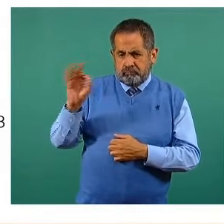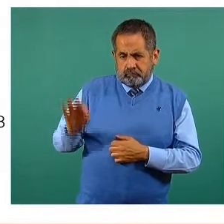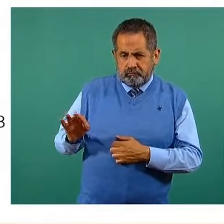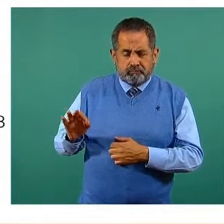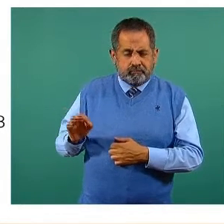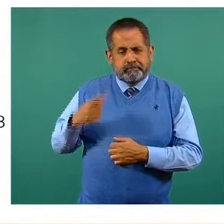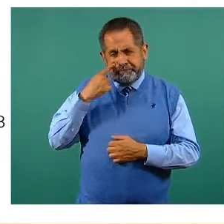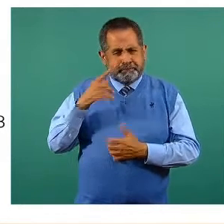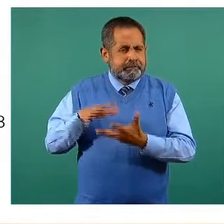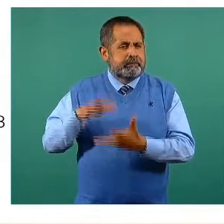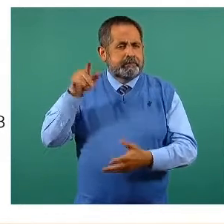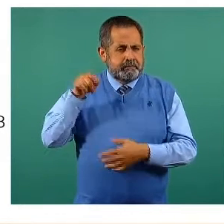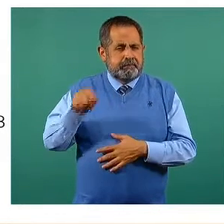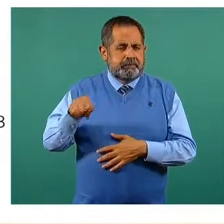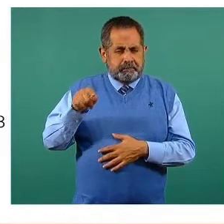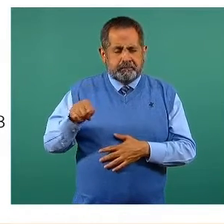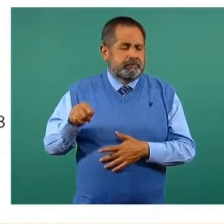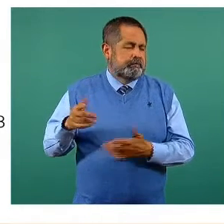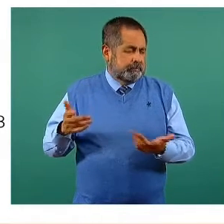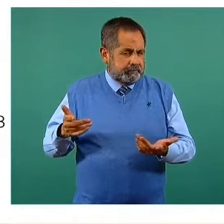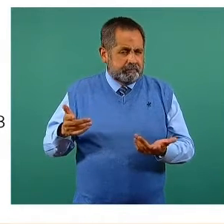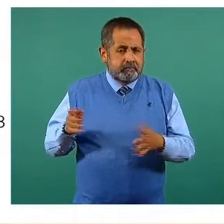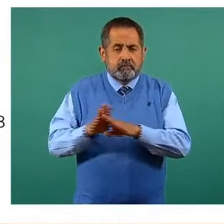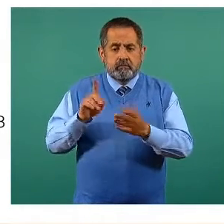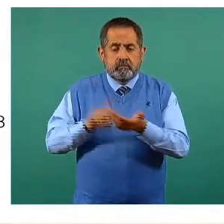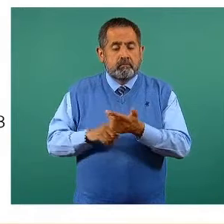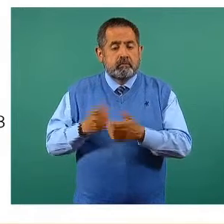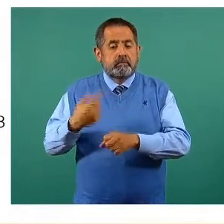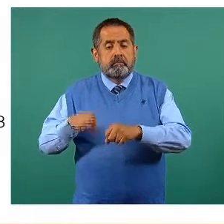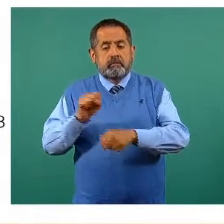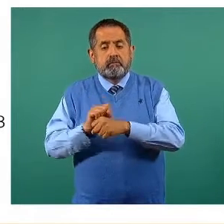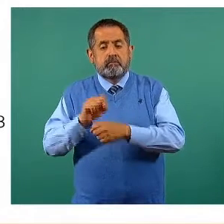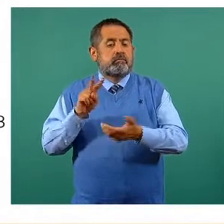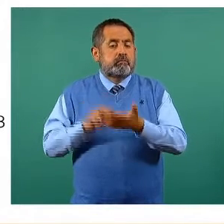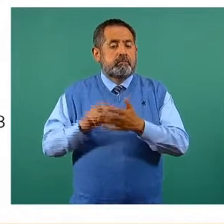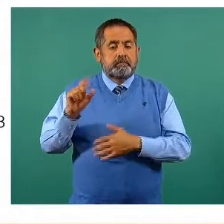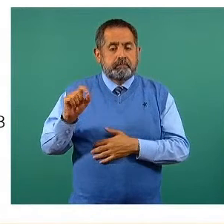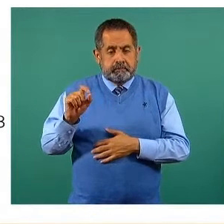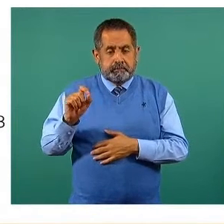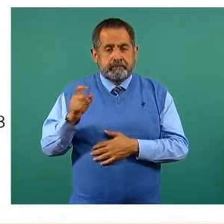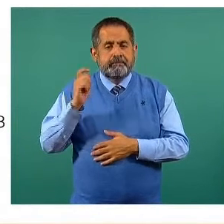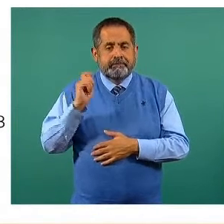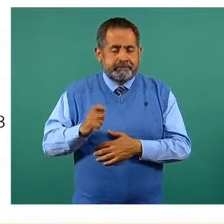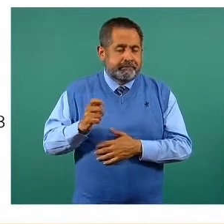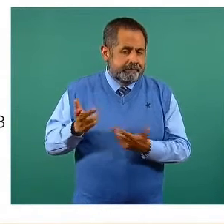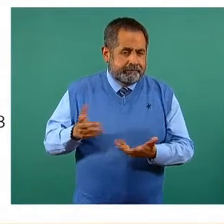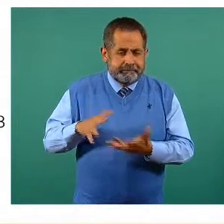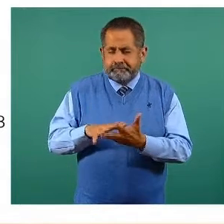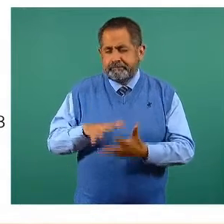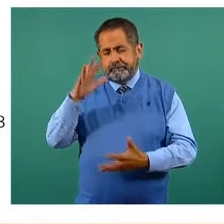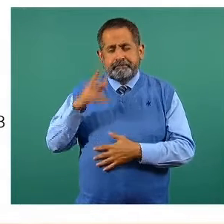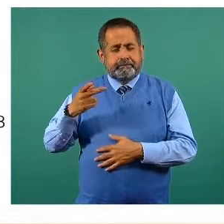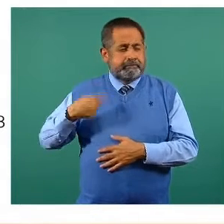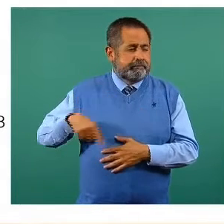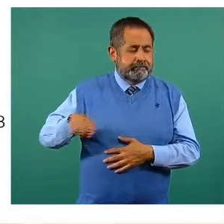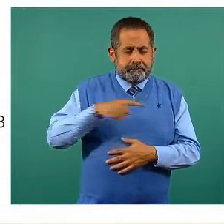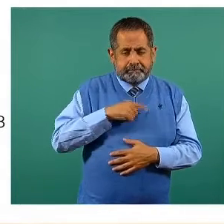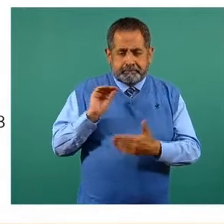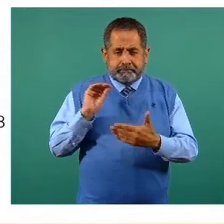gran mayoría están ubicadas no solamente en el año 2020, sino además la gran mayoría de ellas se